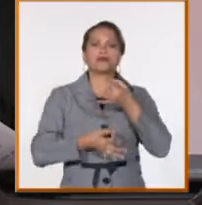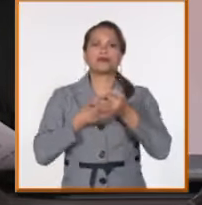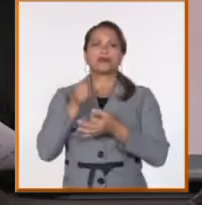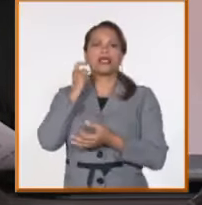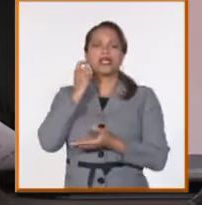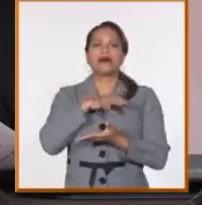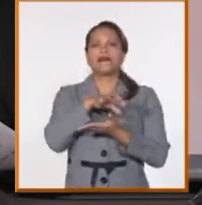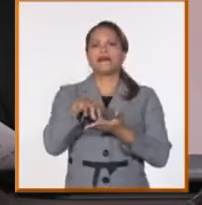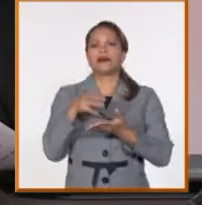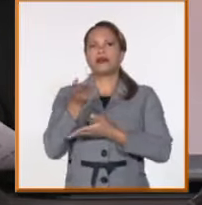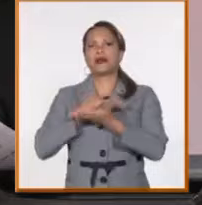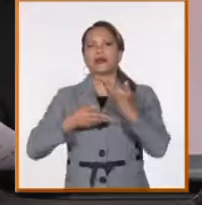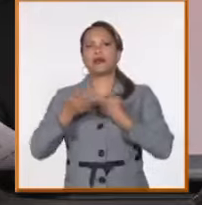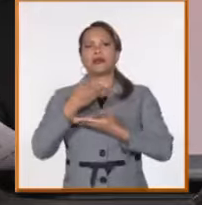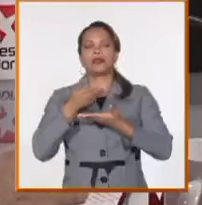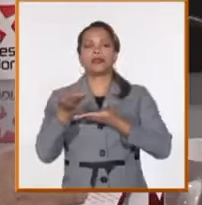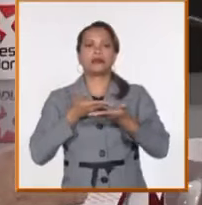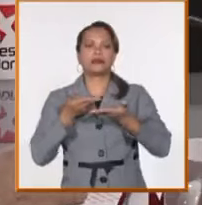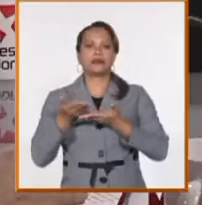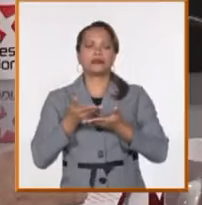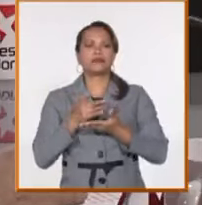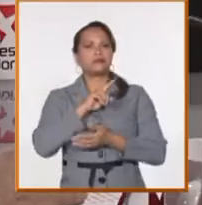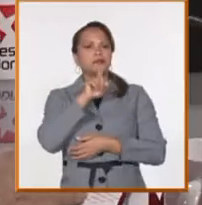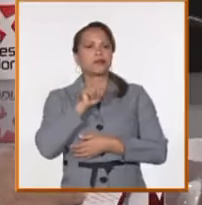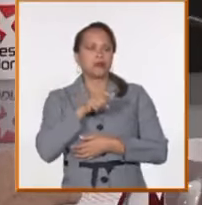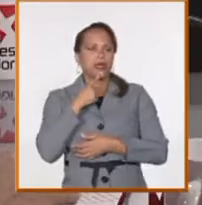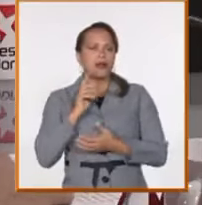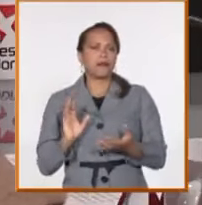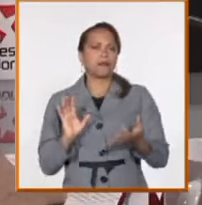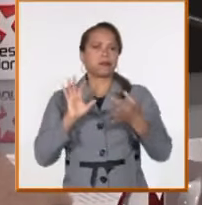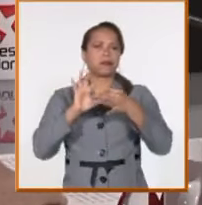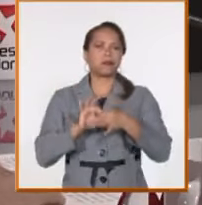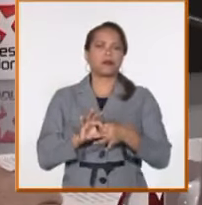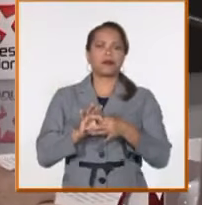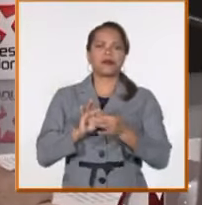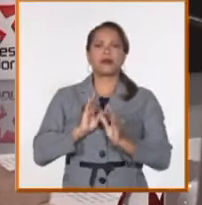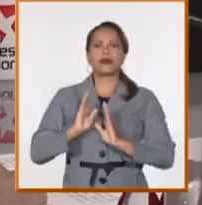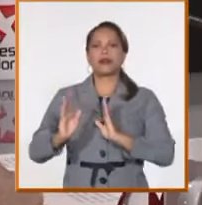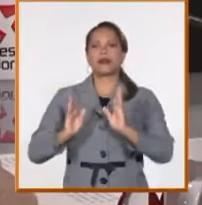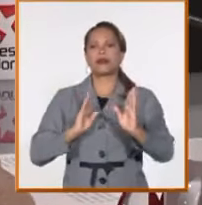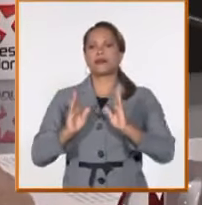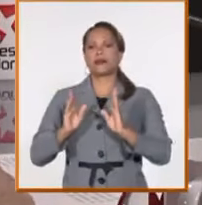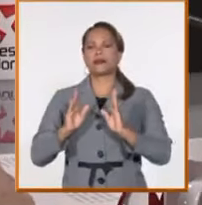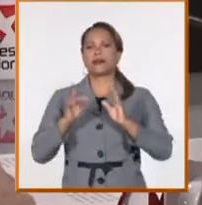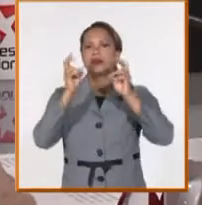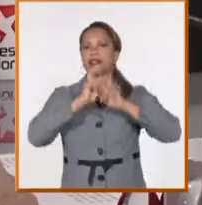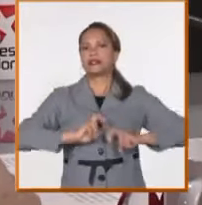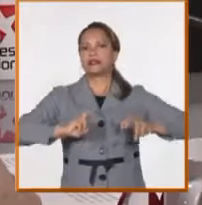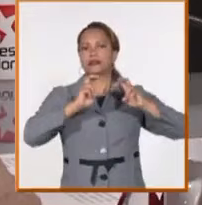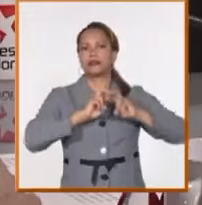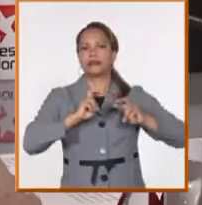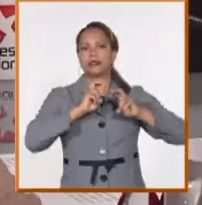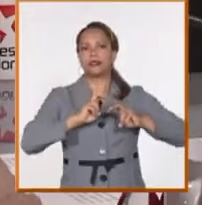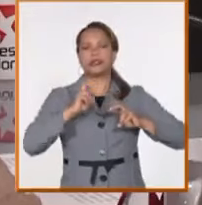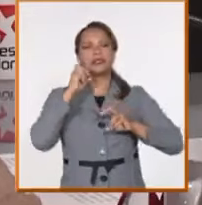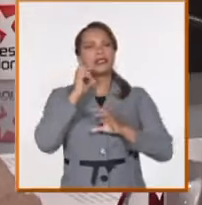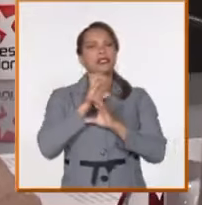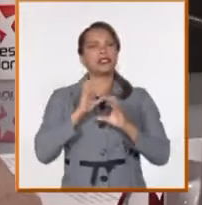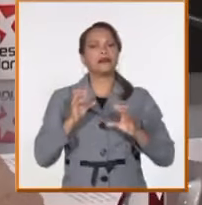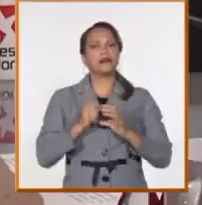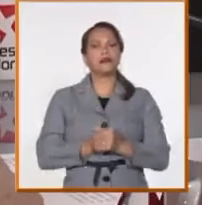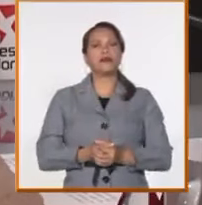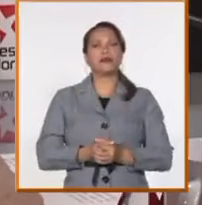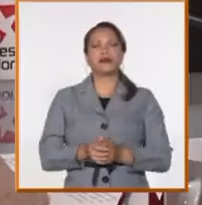comerciales otras cosas que se han hecho pero hay vinculación también con el sector científico del país para la mejoría de nuestras produc